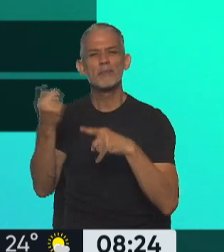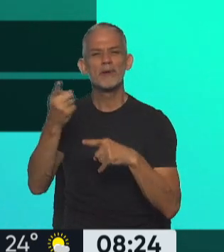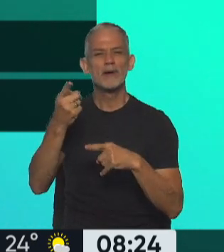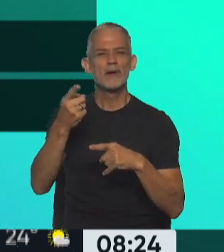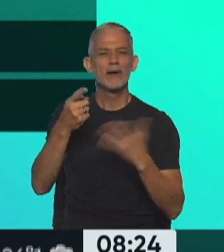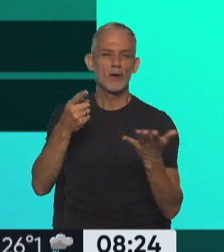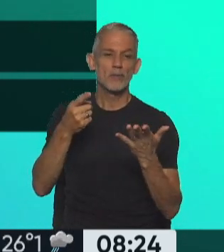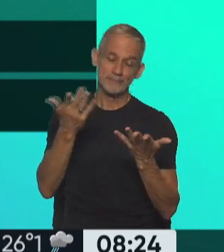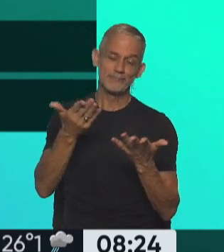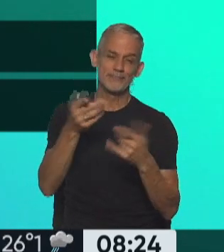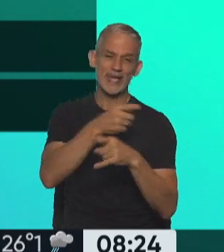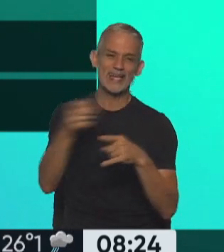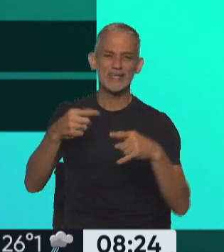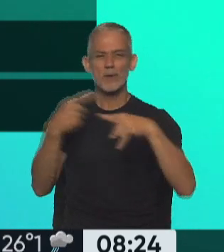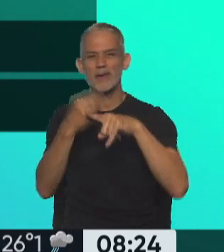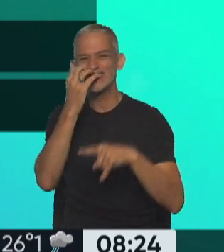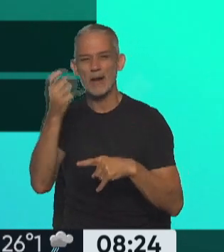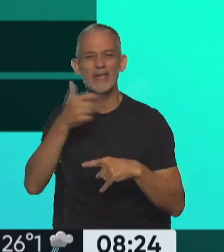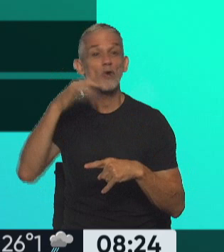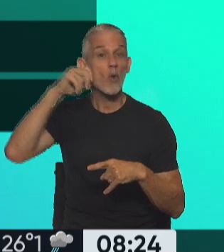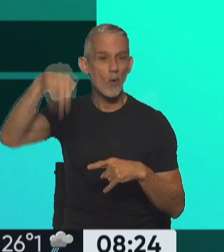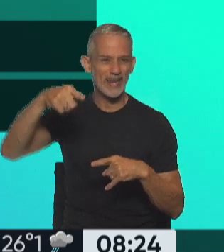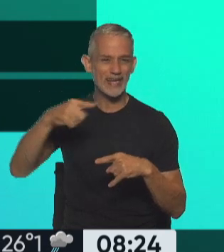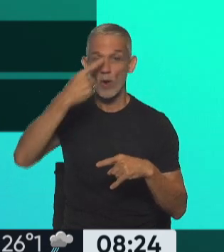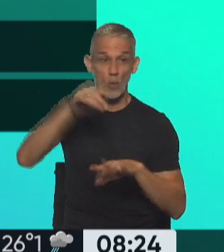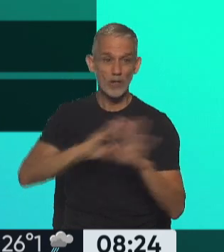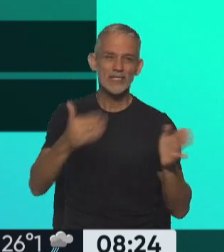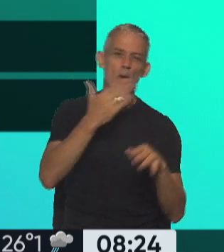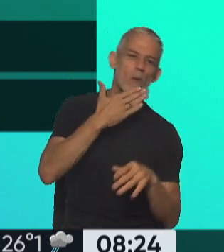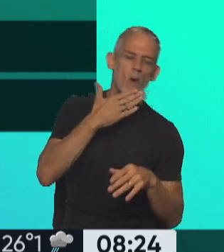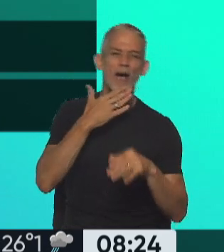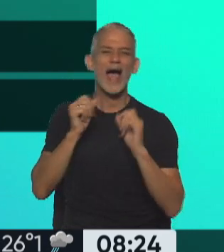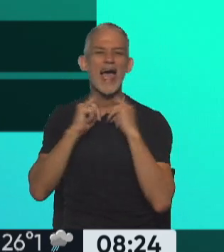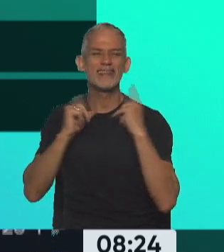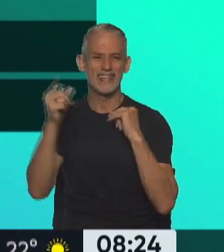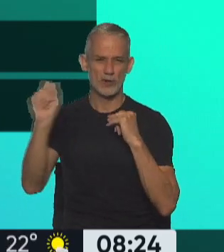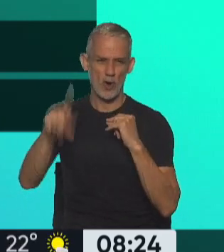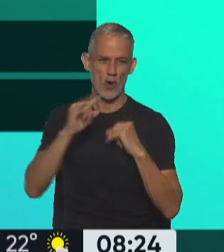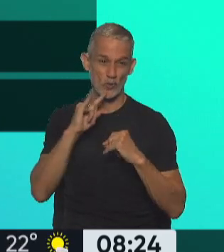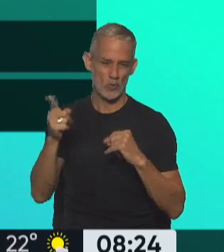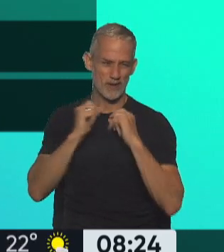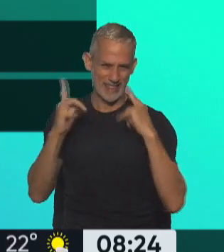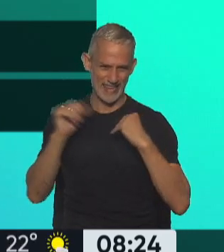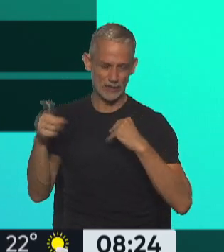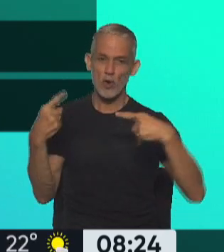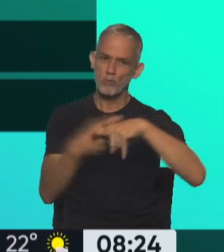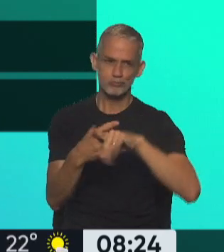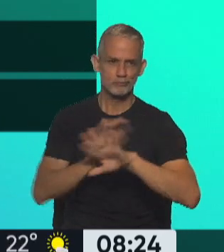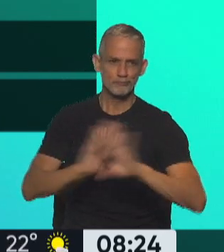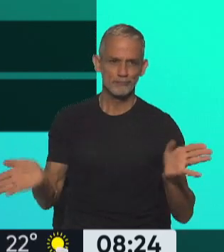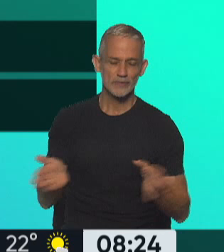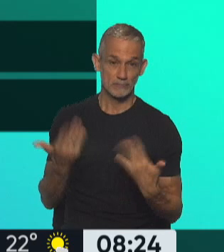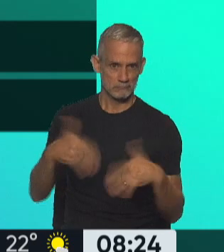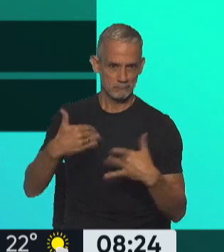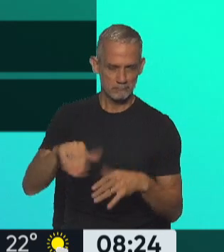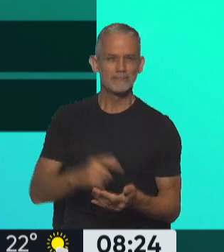Córdoba, como se llama realmente. Sarmiento de Junín cierran Boca y Atlético de Tucumán. Uno de los últimos partidos que tuvo el torneo de primera división. Tan